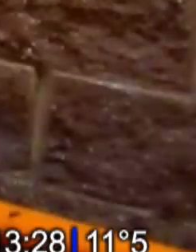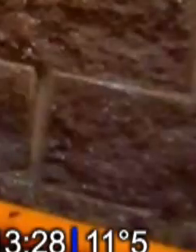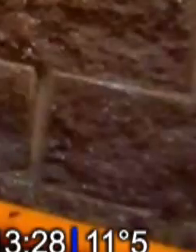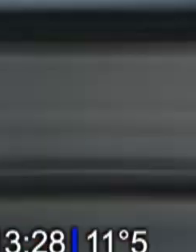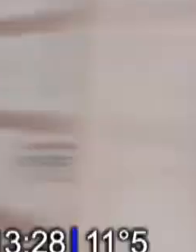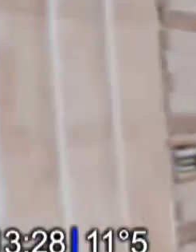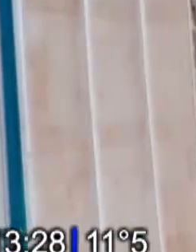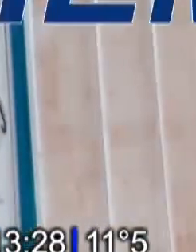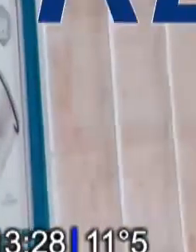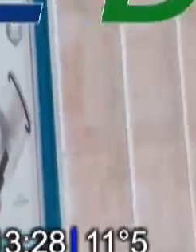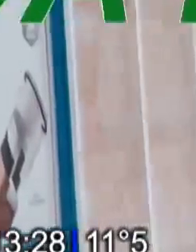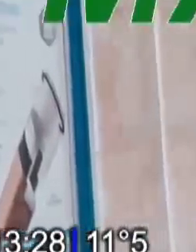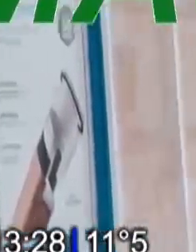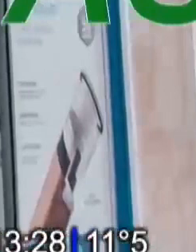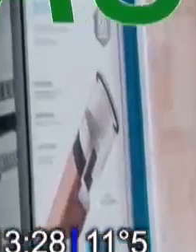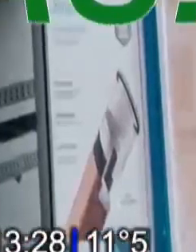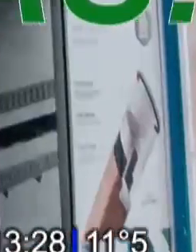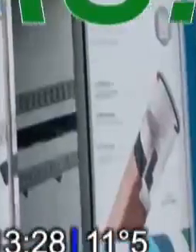gas.